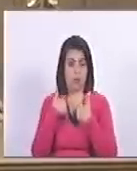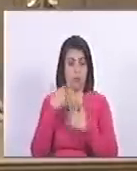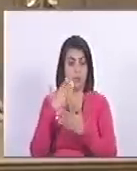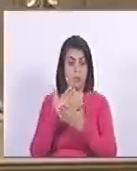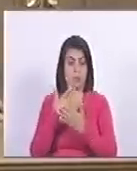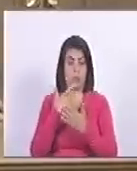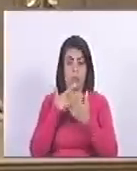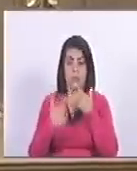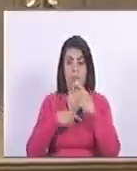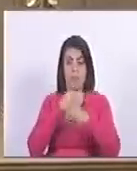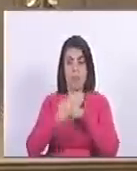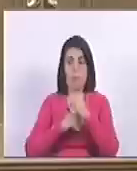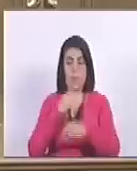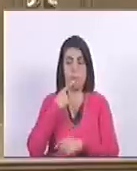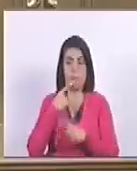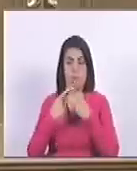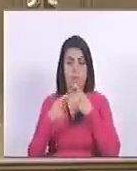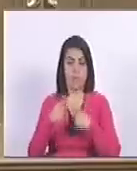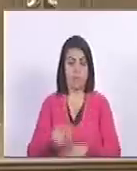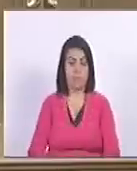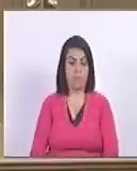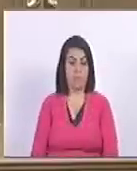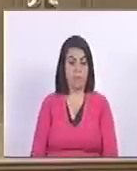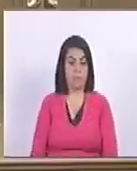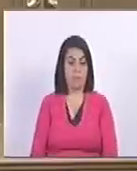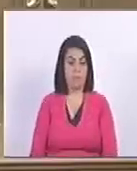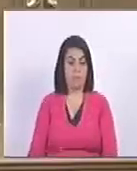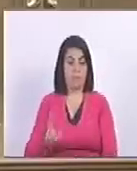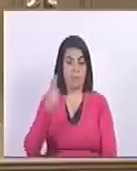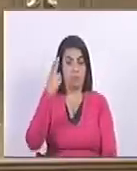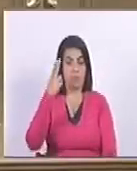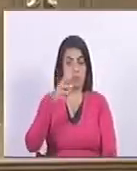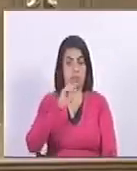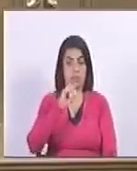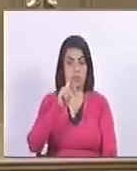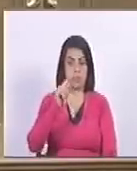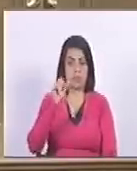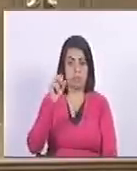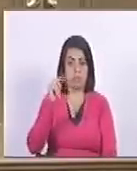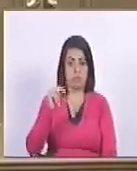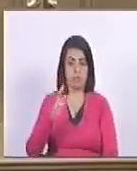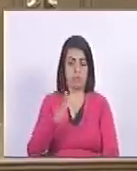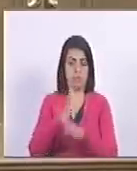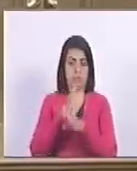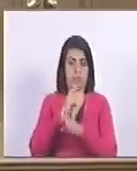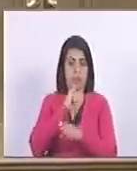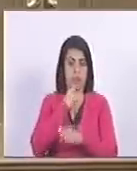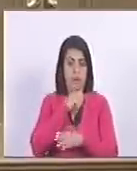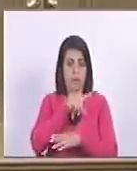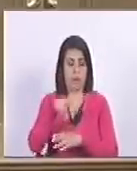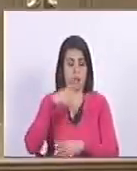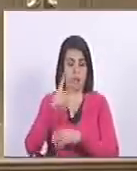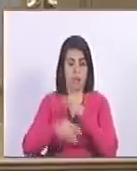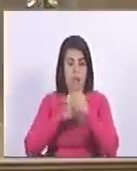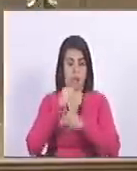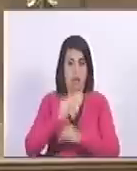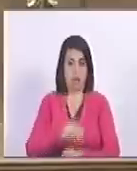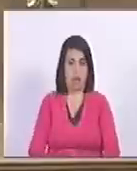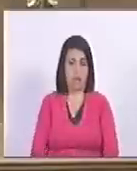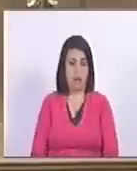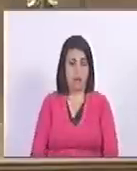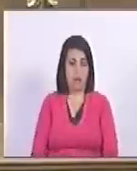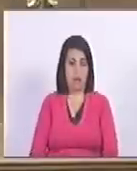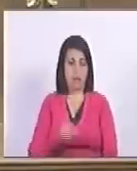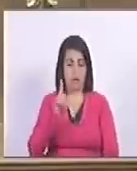ustedes promovieron y sostienen en Ucrania de la OTAN contra Rusia. Eso es lo que deben hacer.